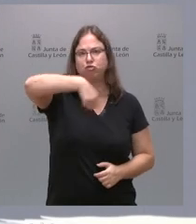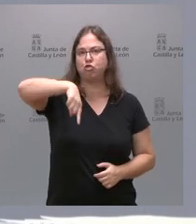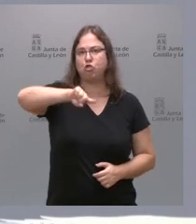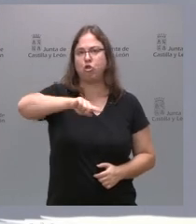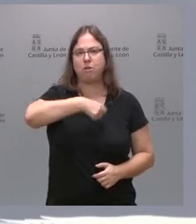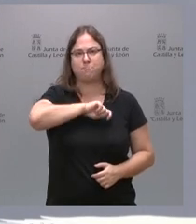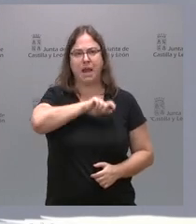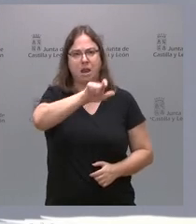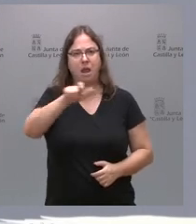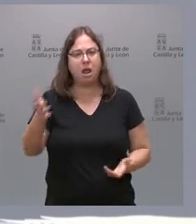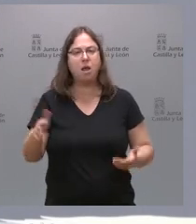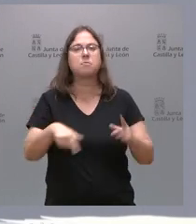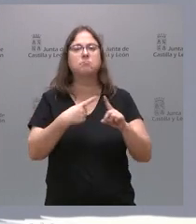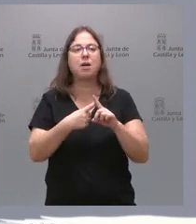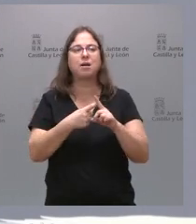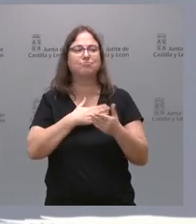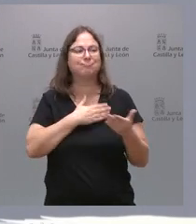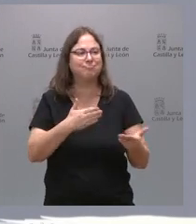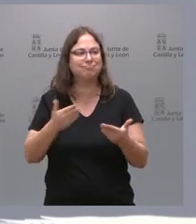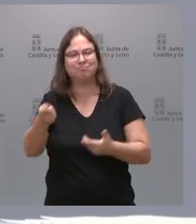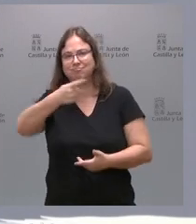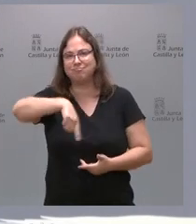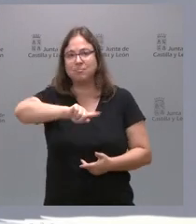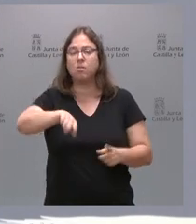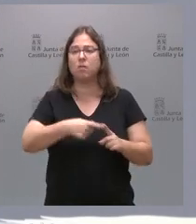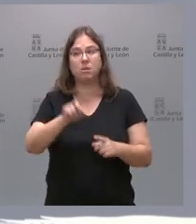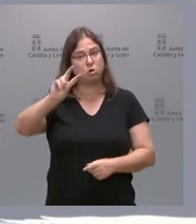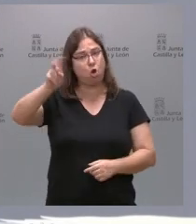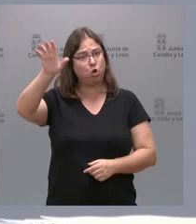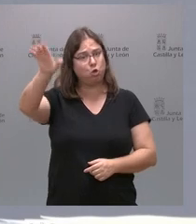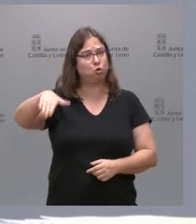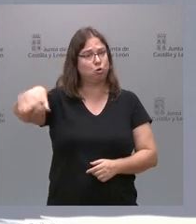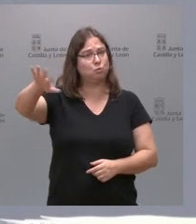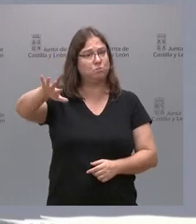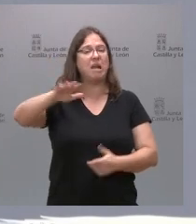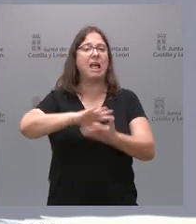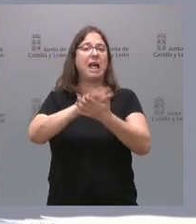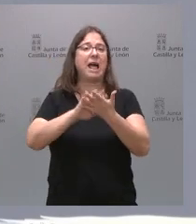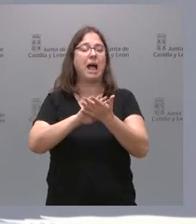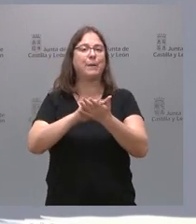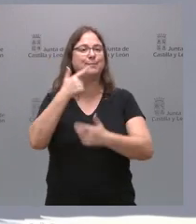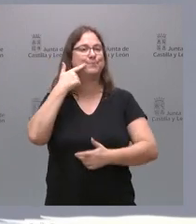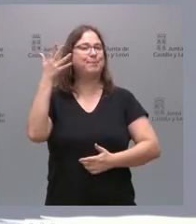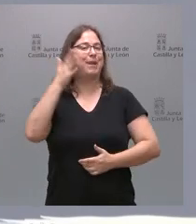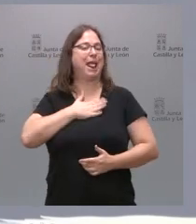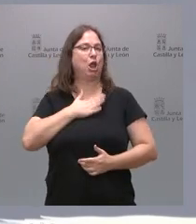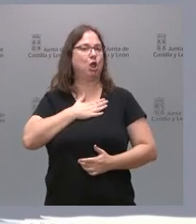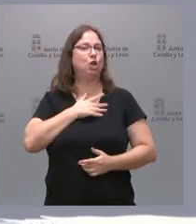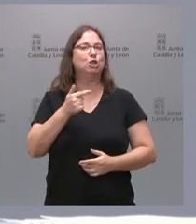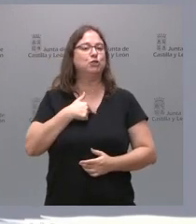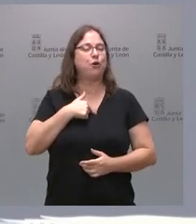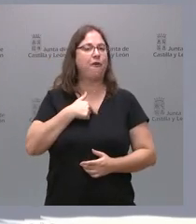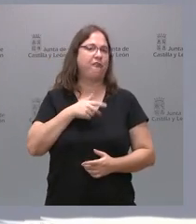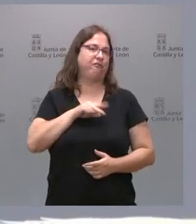de buscar la cordialidad entre todos los españoles y aquellos otros que hablan más de privilegios que hablan más de